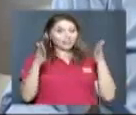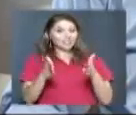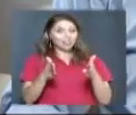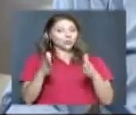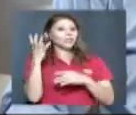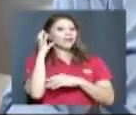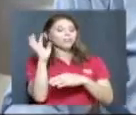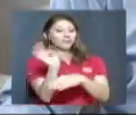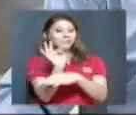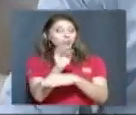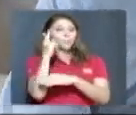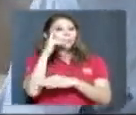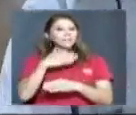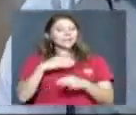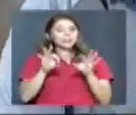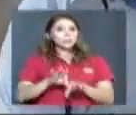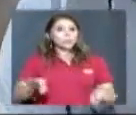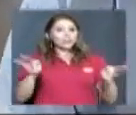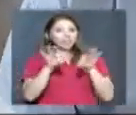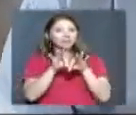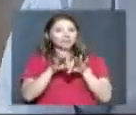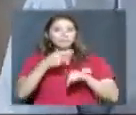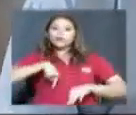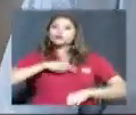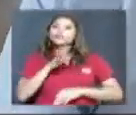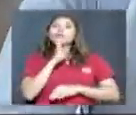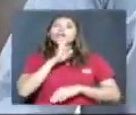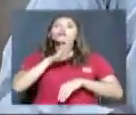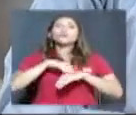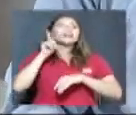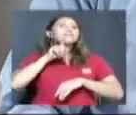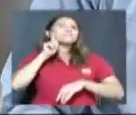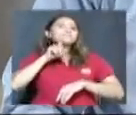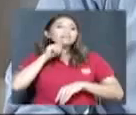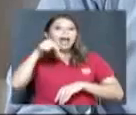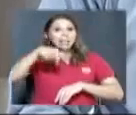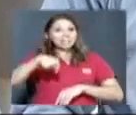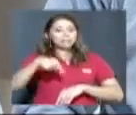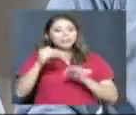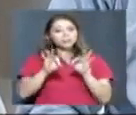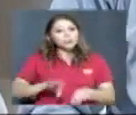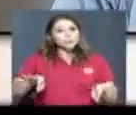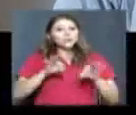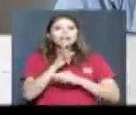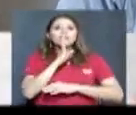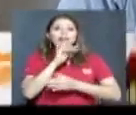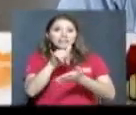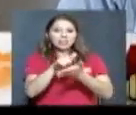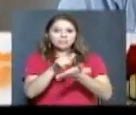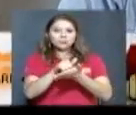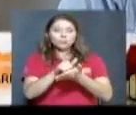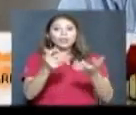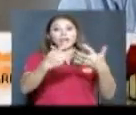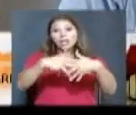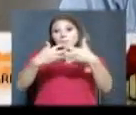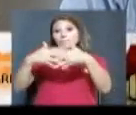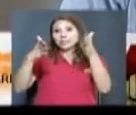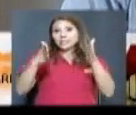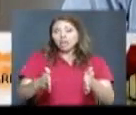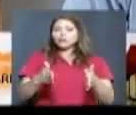discusión. Algunos mitos que hemos discutido aquí, que es importante seguir trabajando en ellos. Los empresarios han hecho un gran aporte.